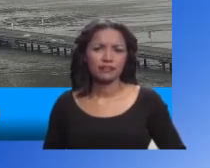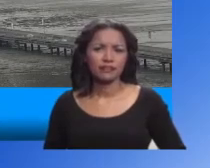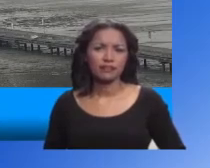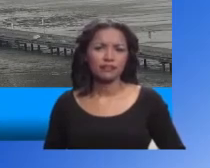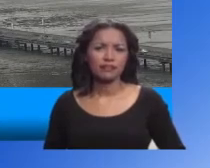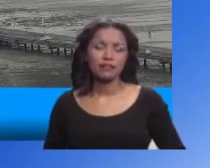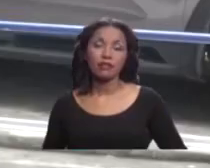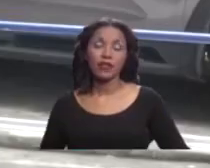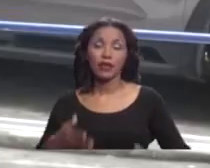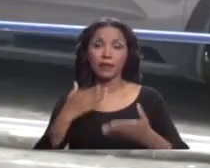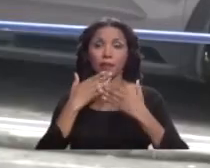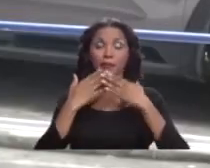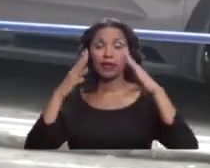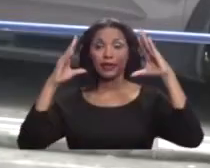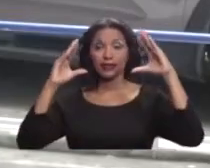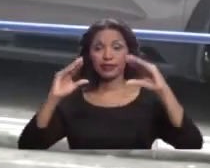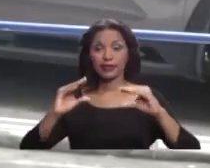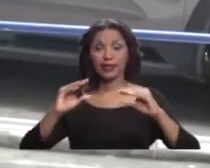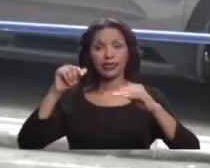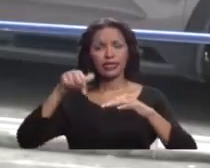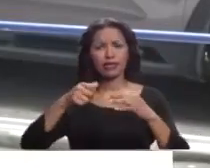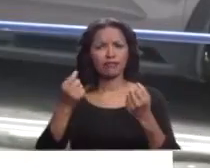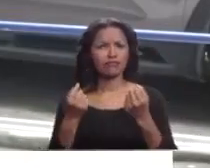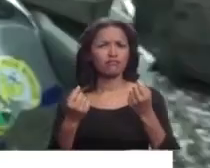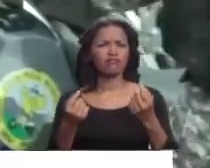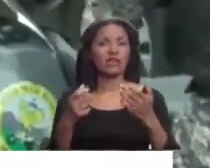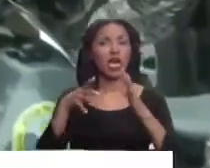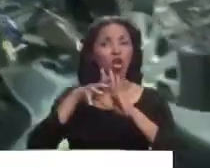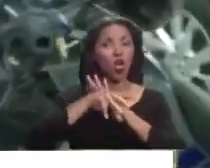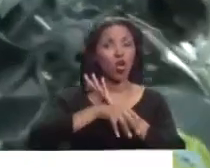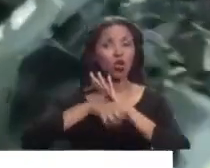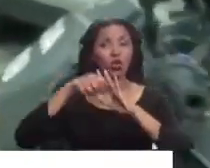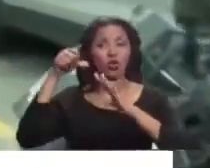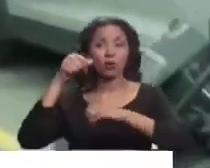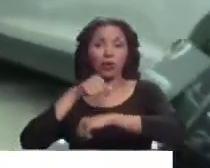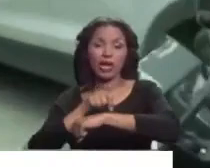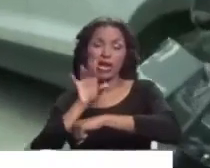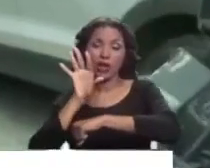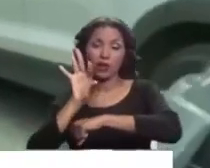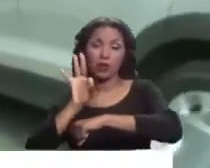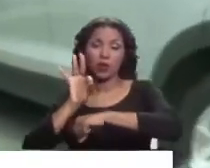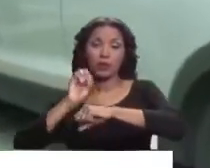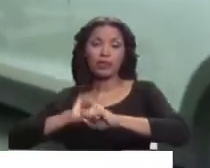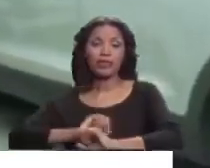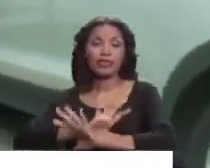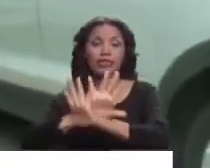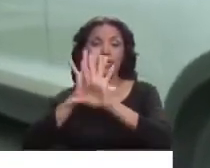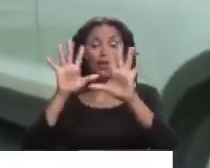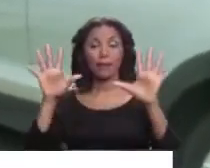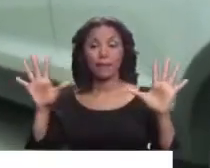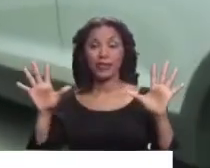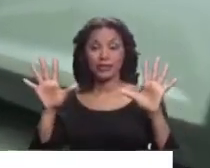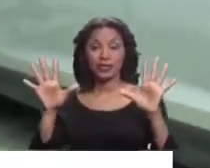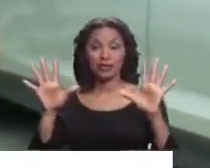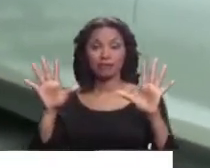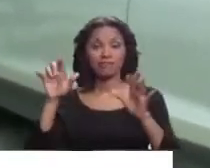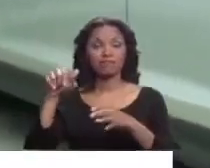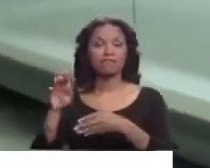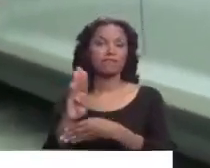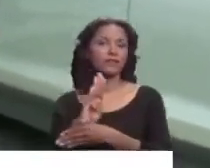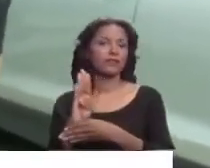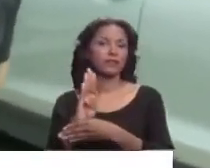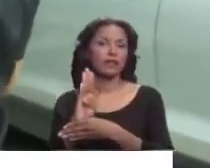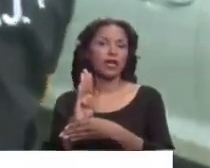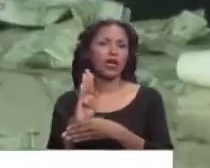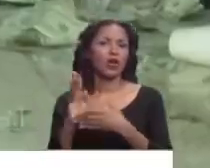Gracias, buenas tardes. Son imágenes que corresponden a este robo registrado a eso de las 9 de la mañana aproximadamente en la sucursal del Banco General